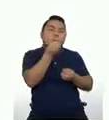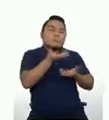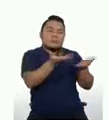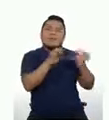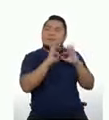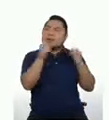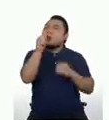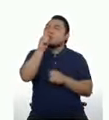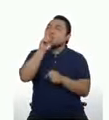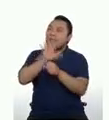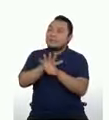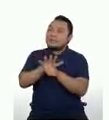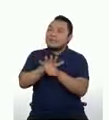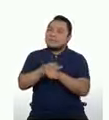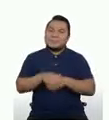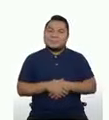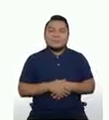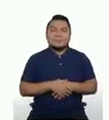familia.